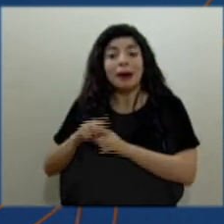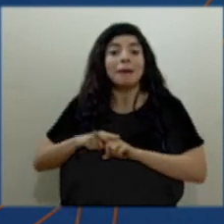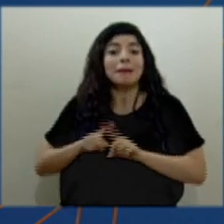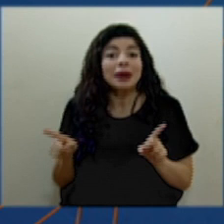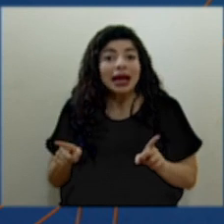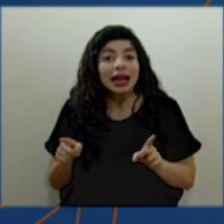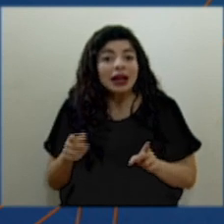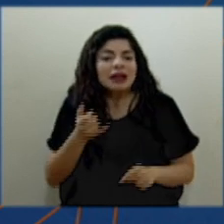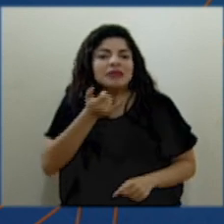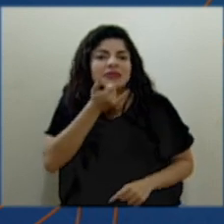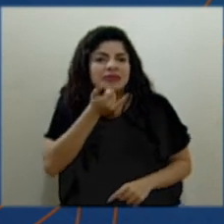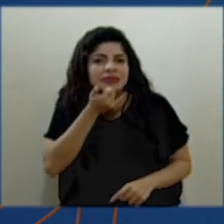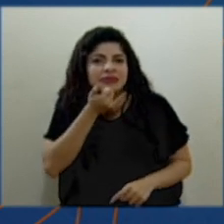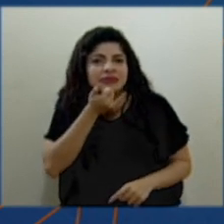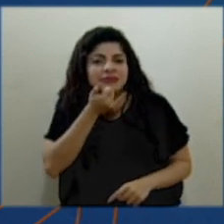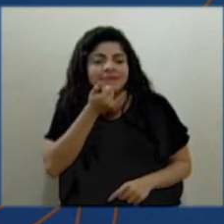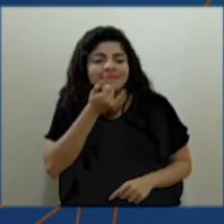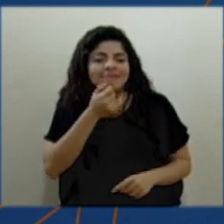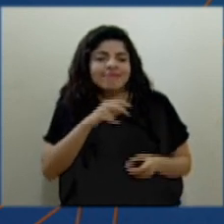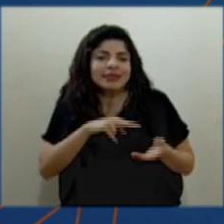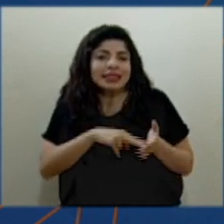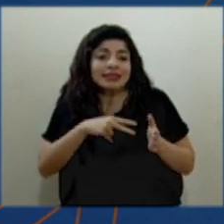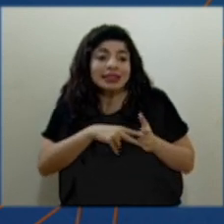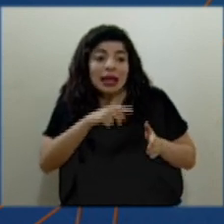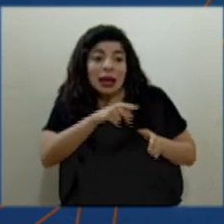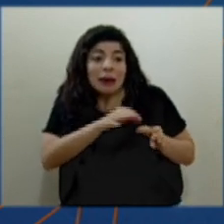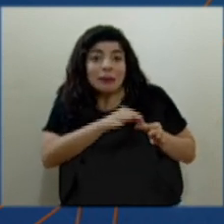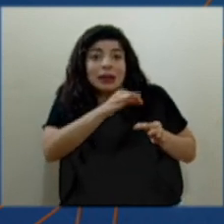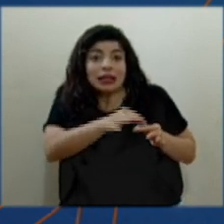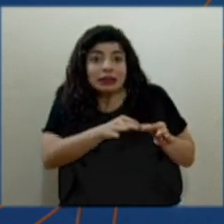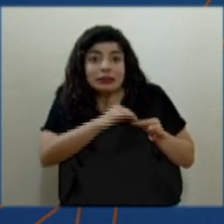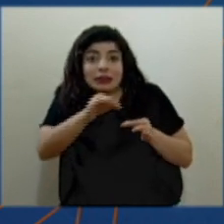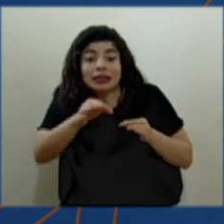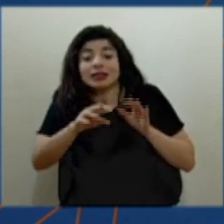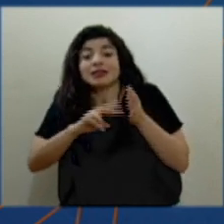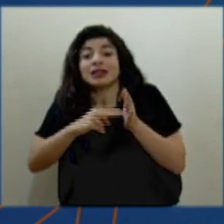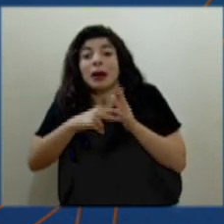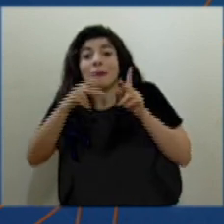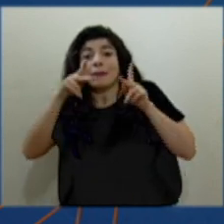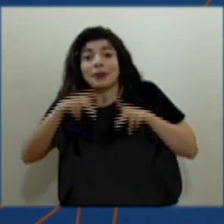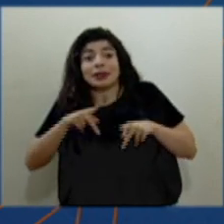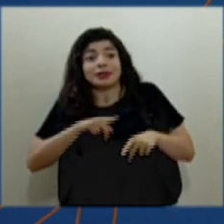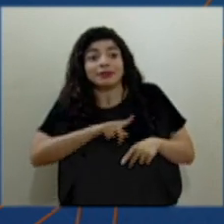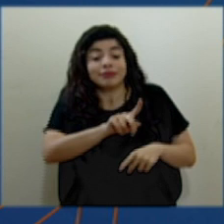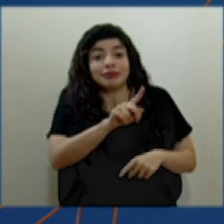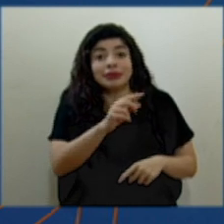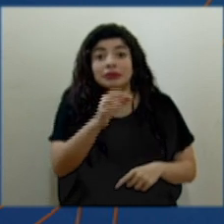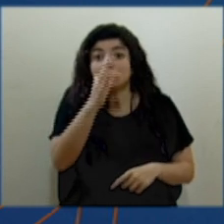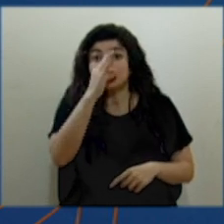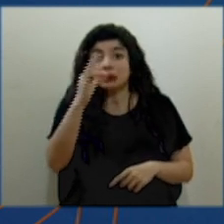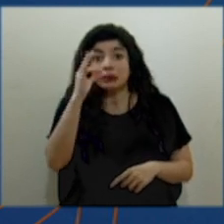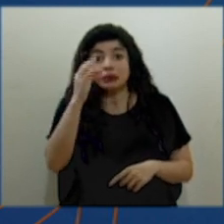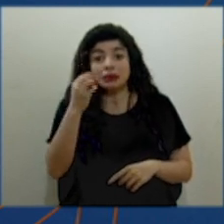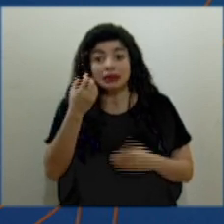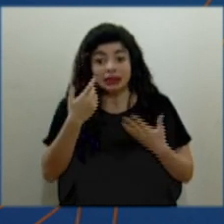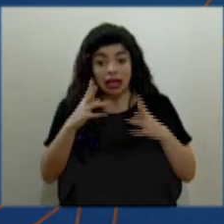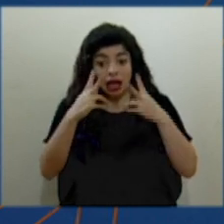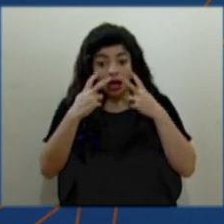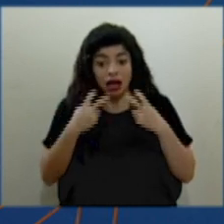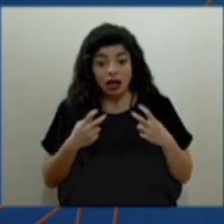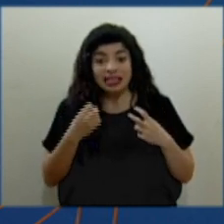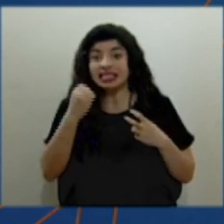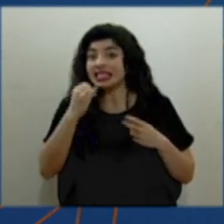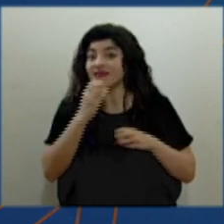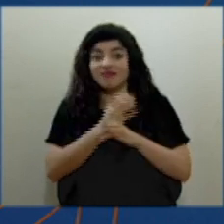traer como consecuencia que las personas que se realicen las pruebas, si no se cuidan y si no se les da